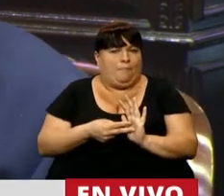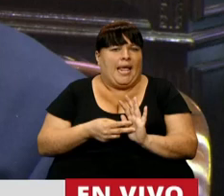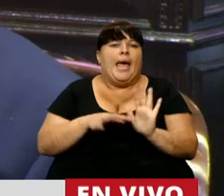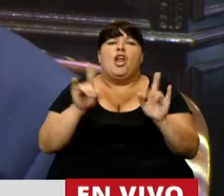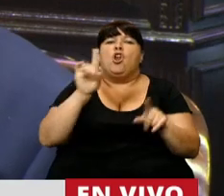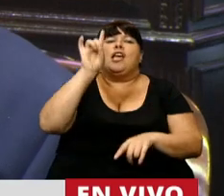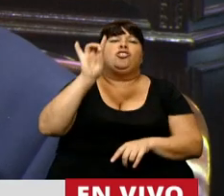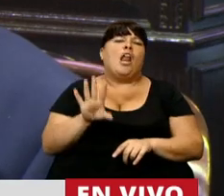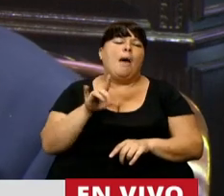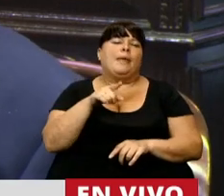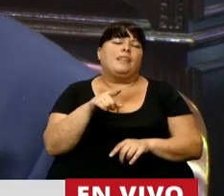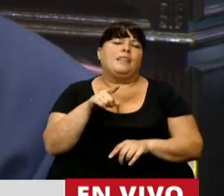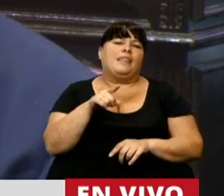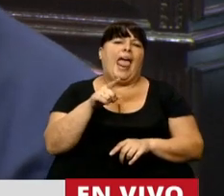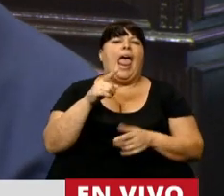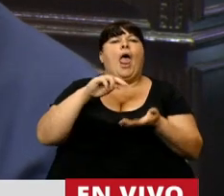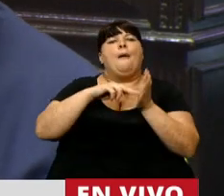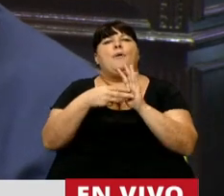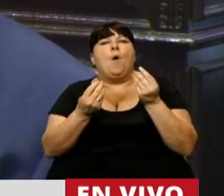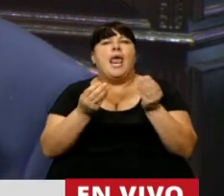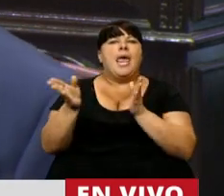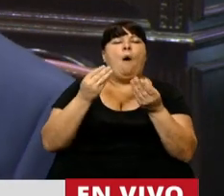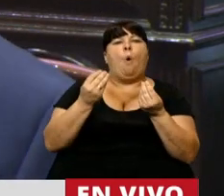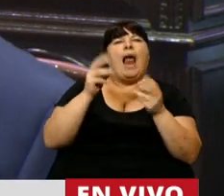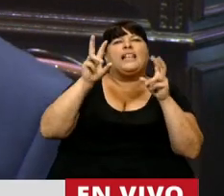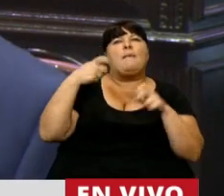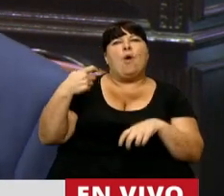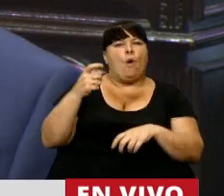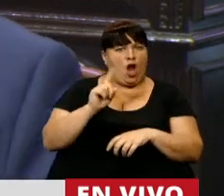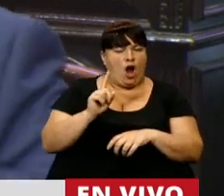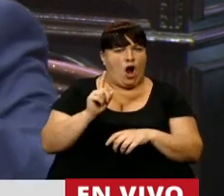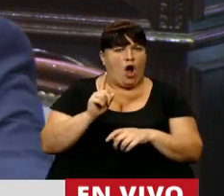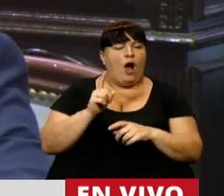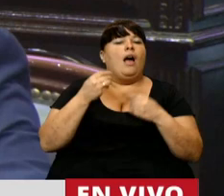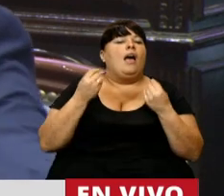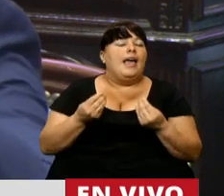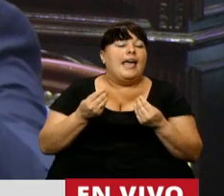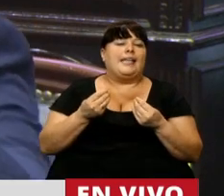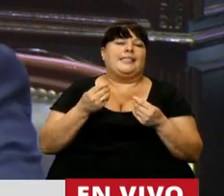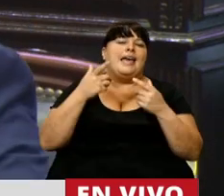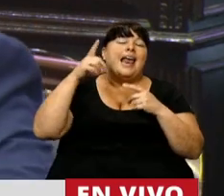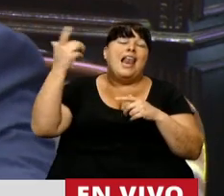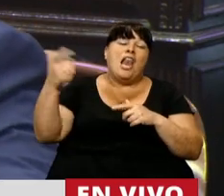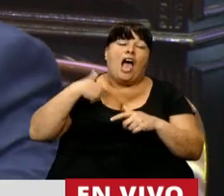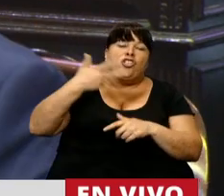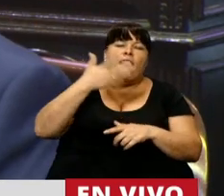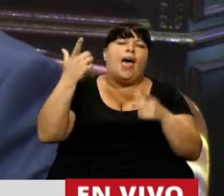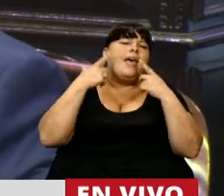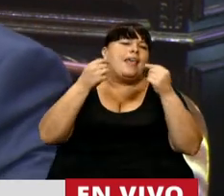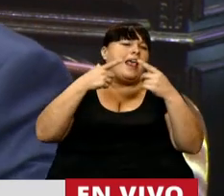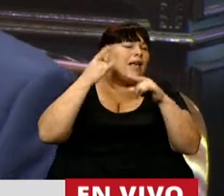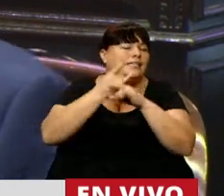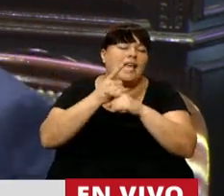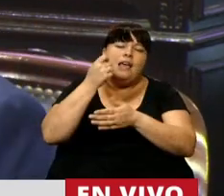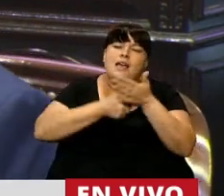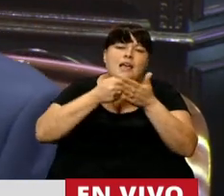Pero no solo es el dilema del sistema previsional. Es el clamor social contundente